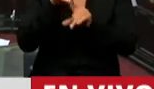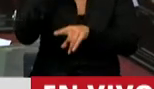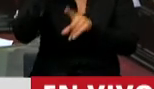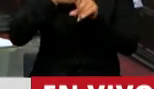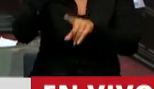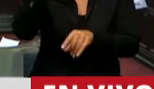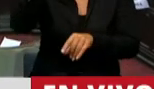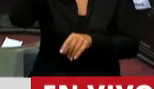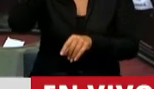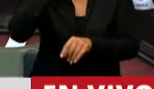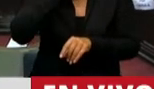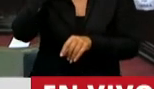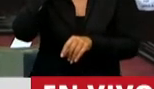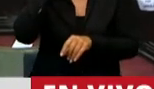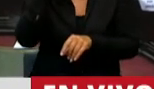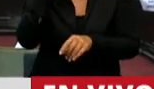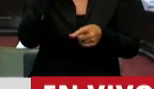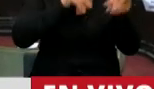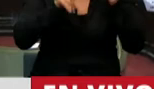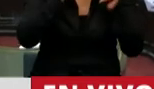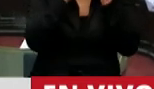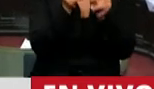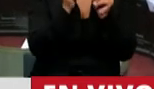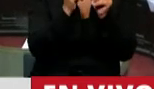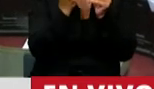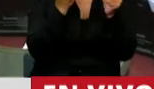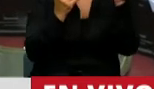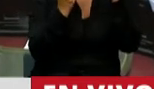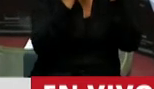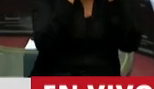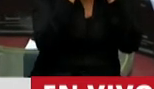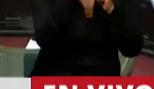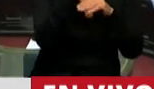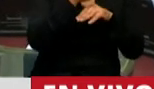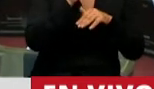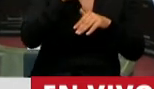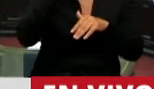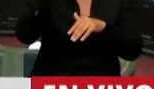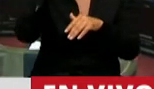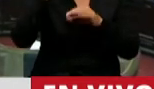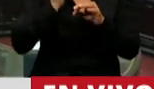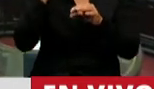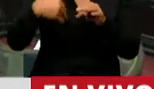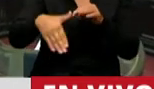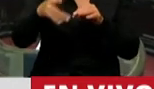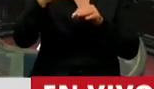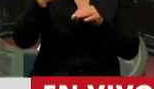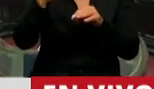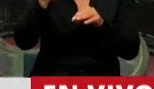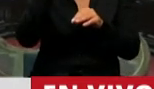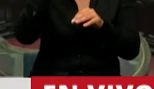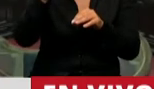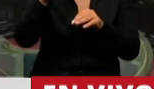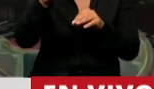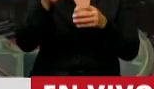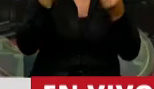muy parecido, buscando llegar al 3% del PBI para el año 2030. ¿Cuál fue ese proceso de negociación